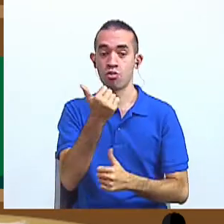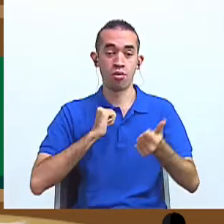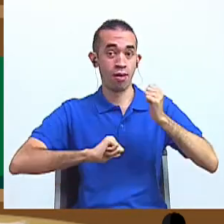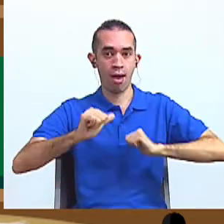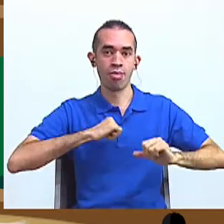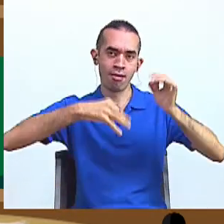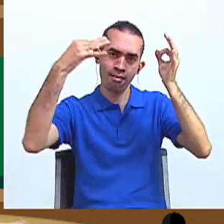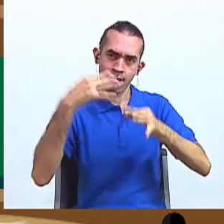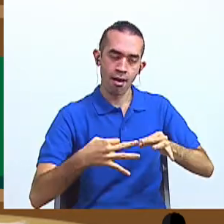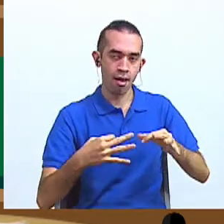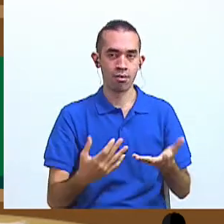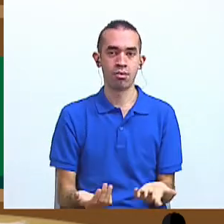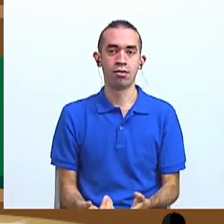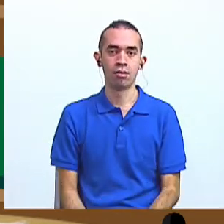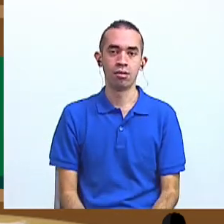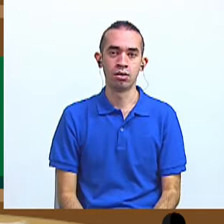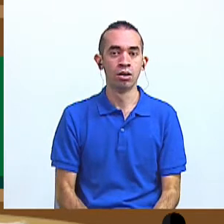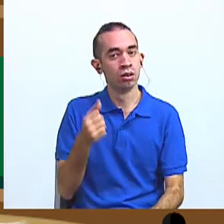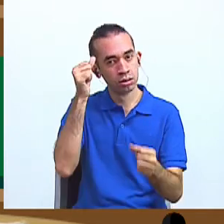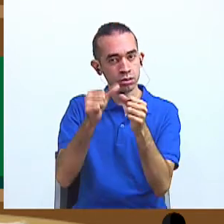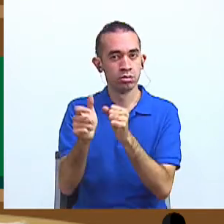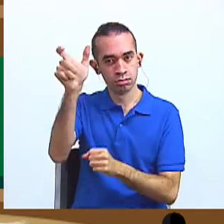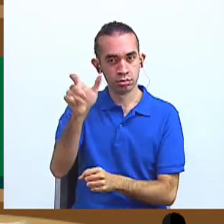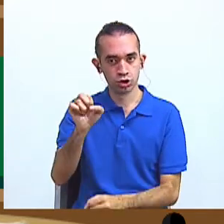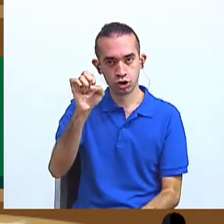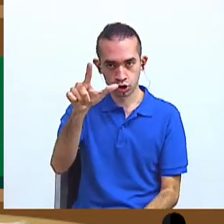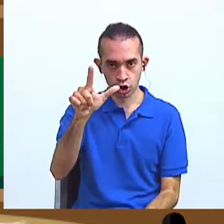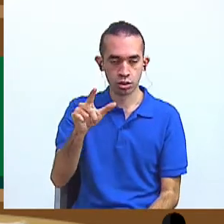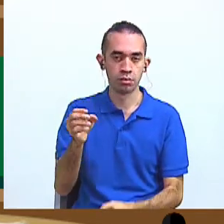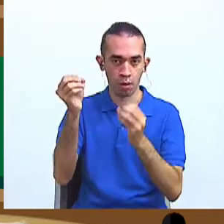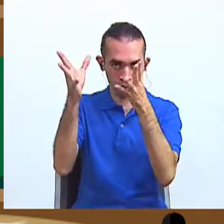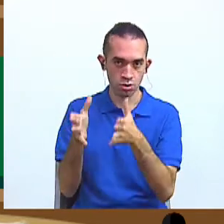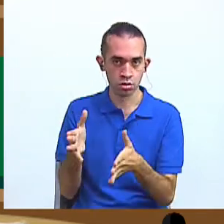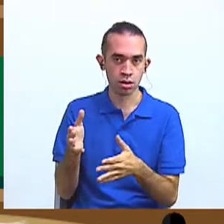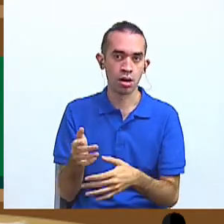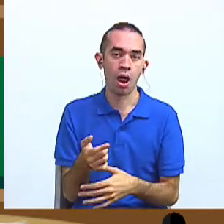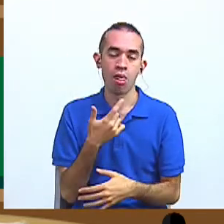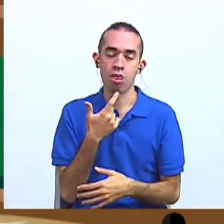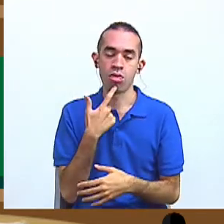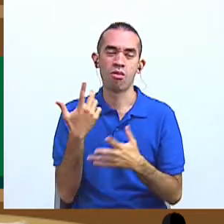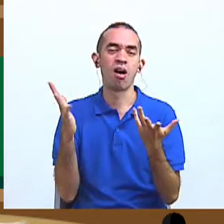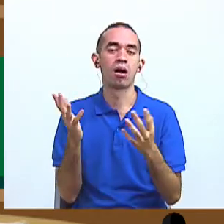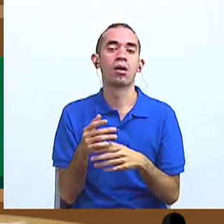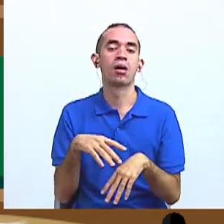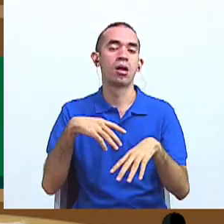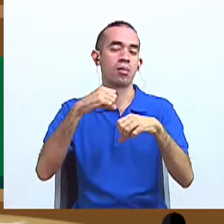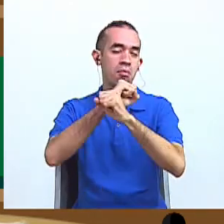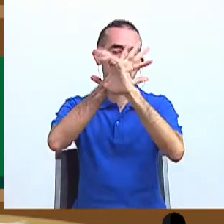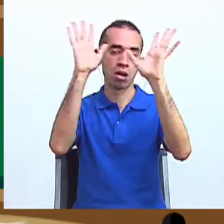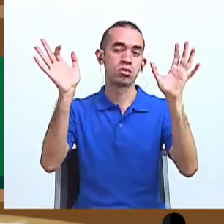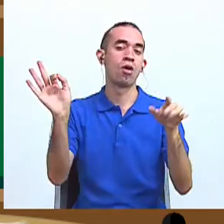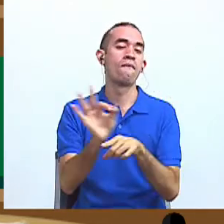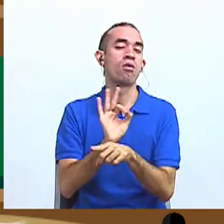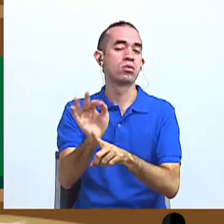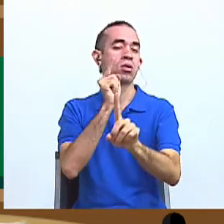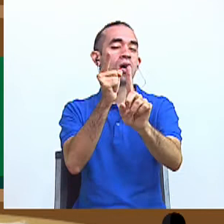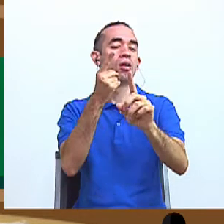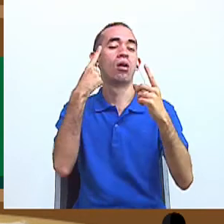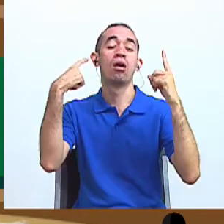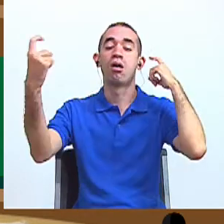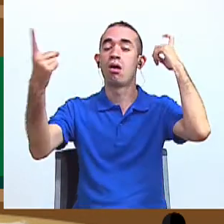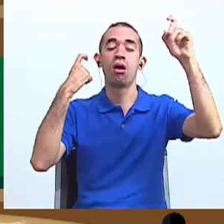escenarios. Recuerden lo que dijo doña Sol. La imaginación es esa máquina que nos puede hacer volar y soñar y alcanzar.